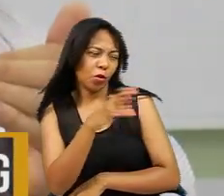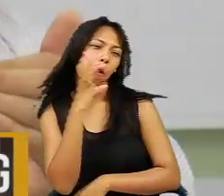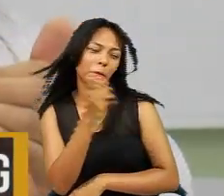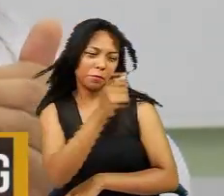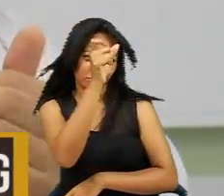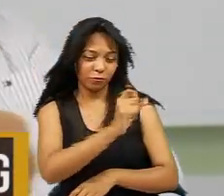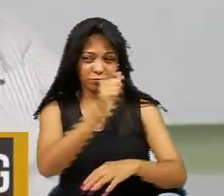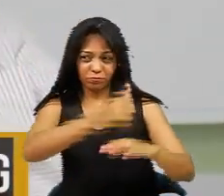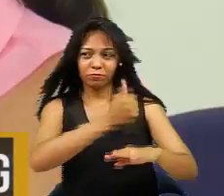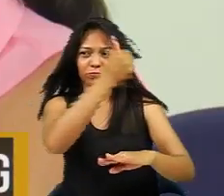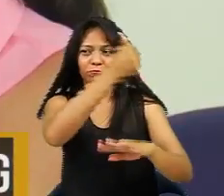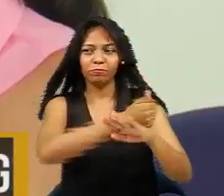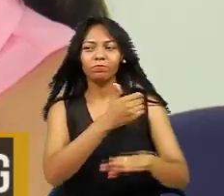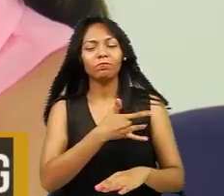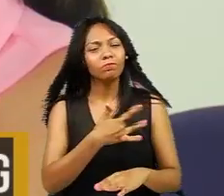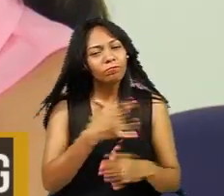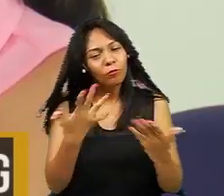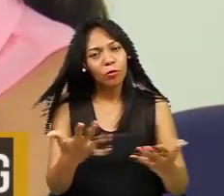Estamos en una administración que